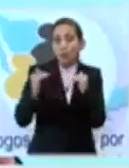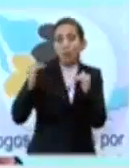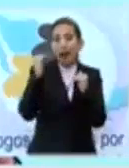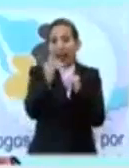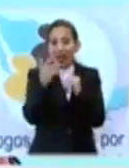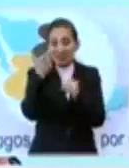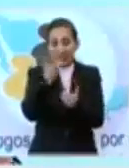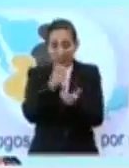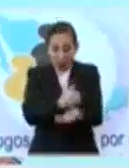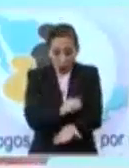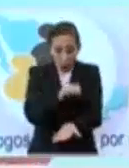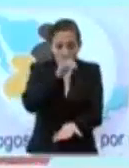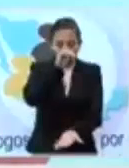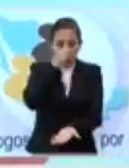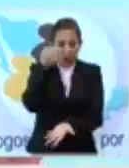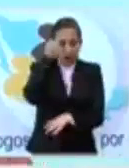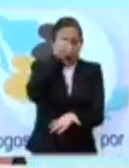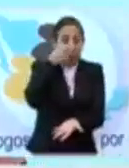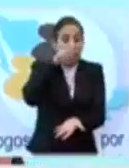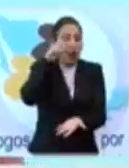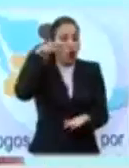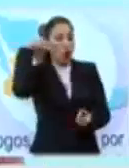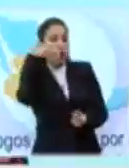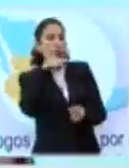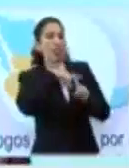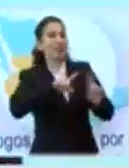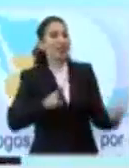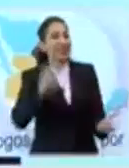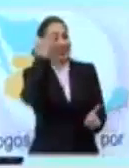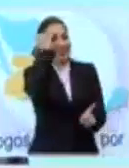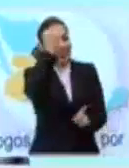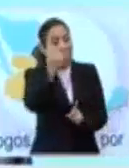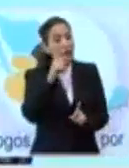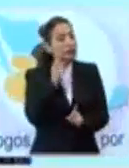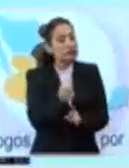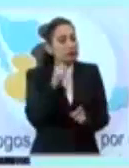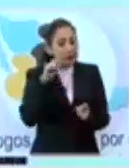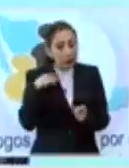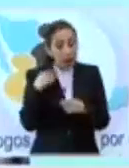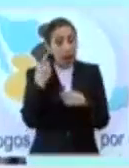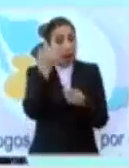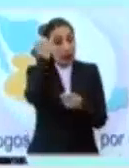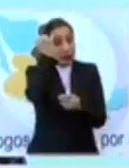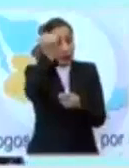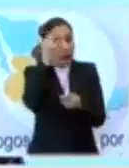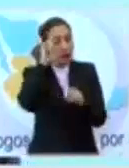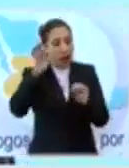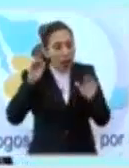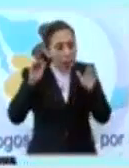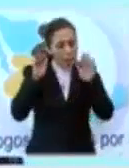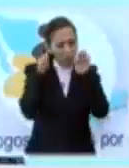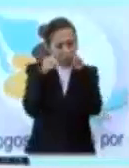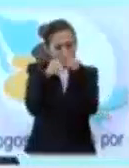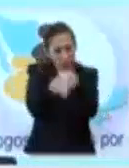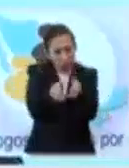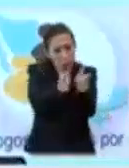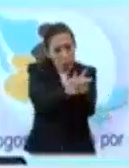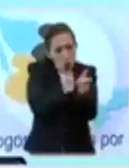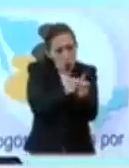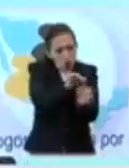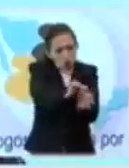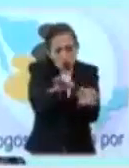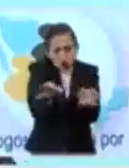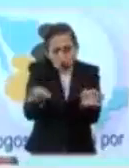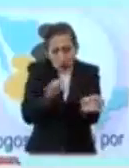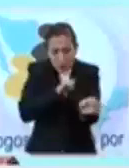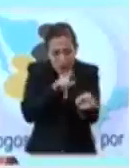el gasto público, pero con un enfoque distinto. Y el enfoque fue el dirigirlo de manera muy focalizada a ciertos grupos de la